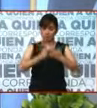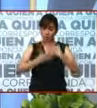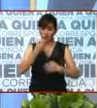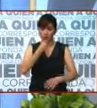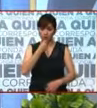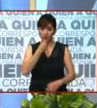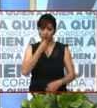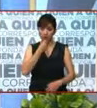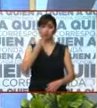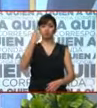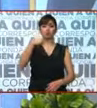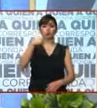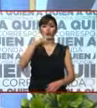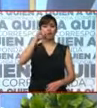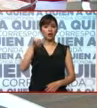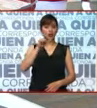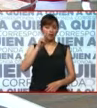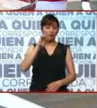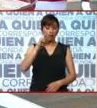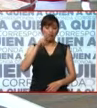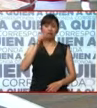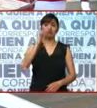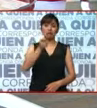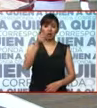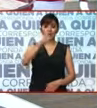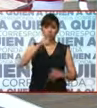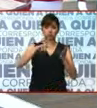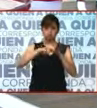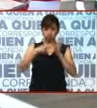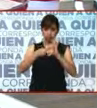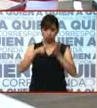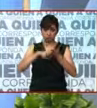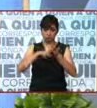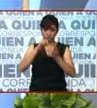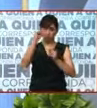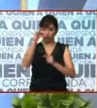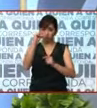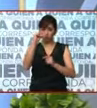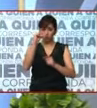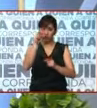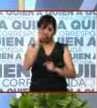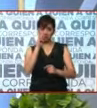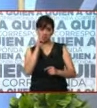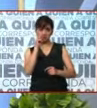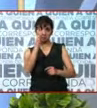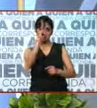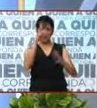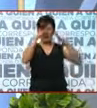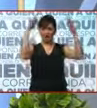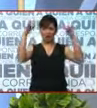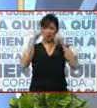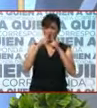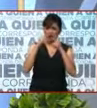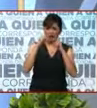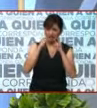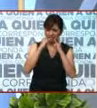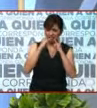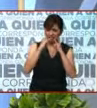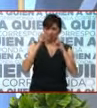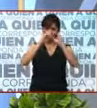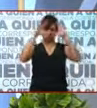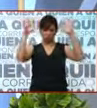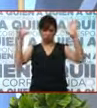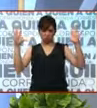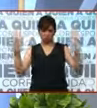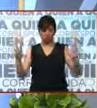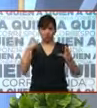Javier Sánchez. Él se dedica a hacer arquitectura en miniatura. Él ve una catedral, una iglesia y dice, bueno, voy a sacar